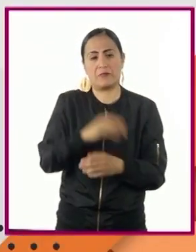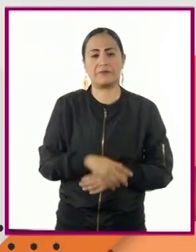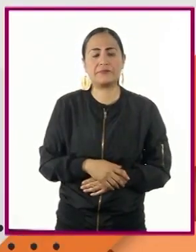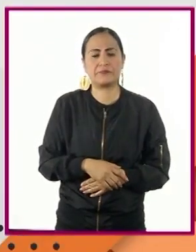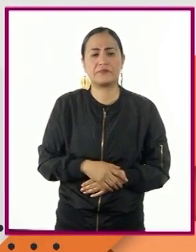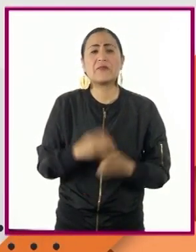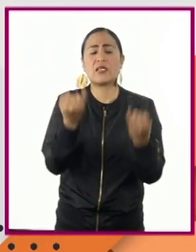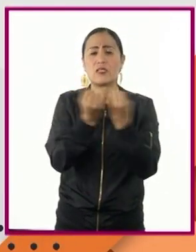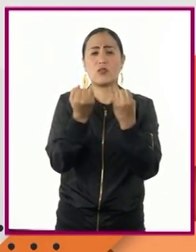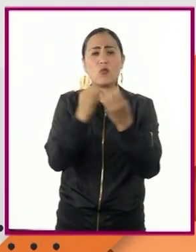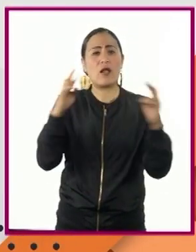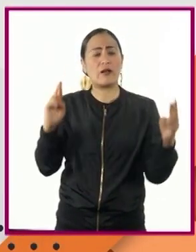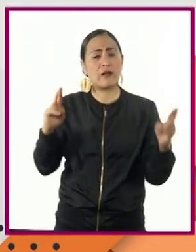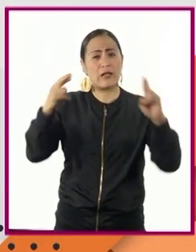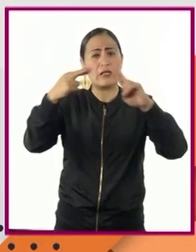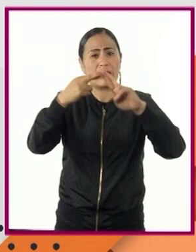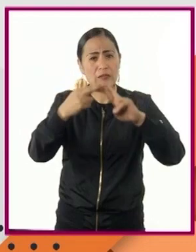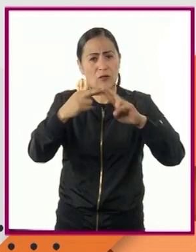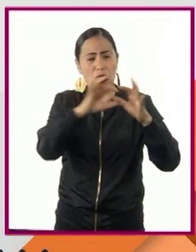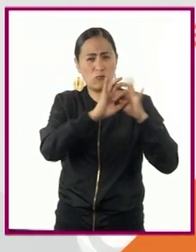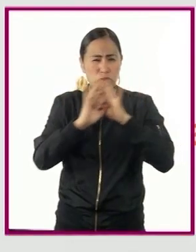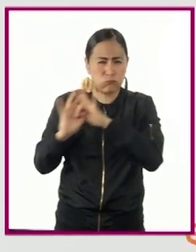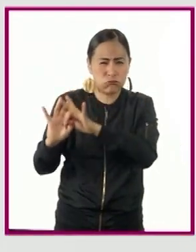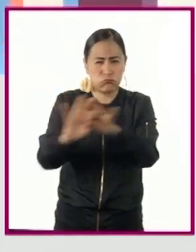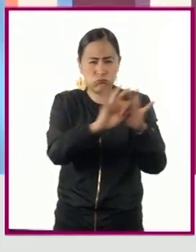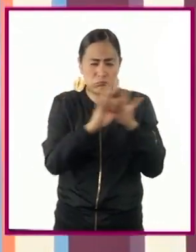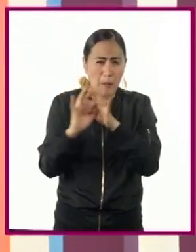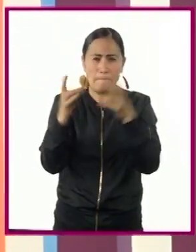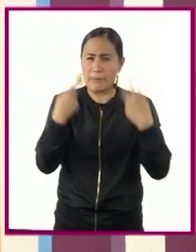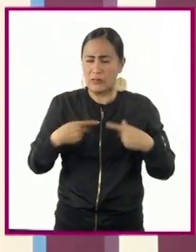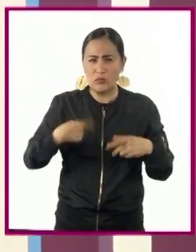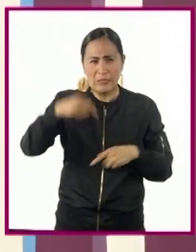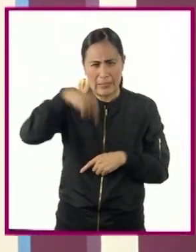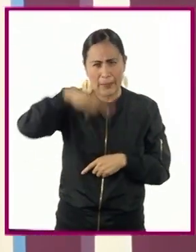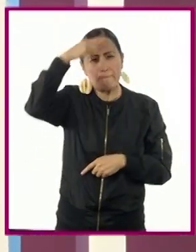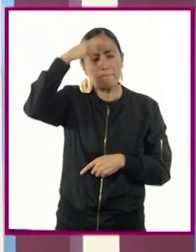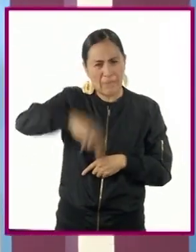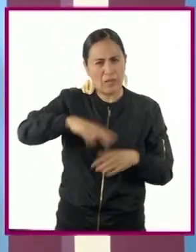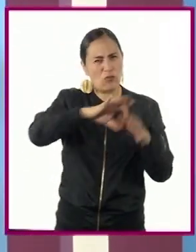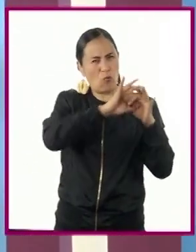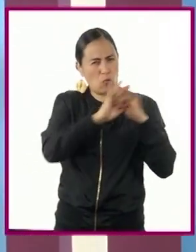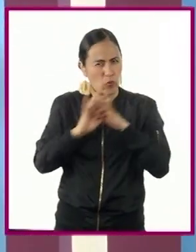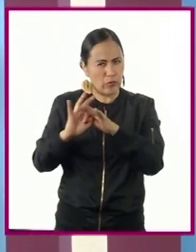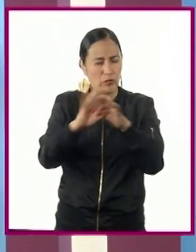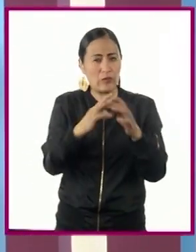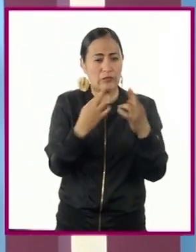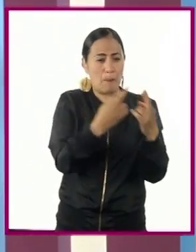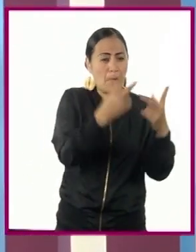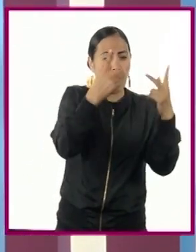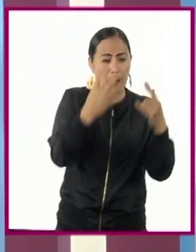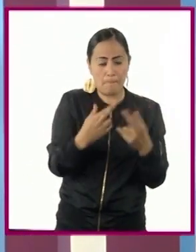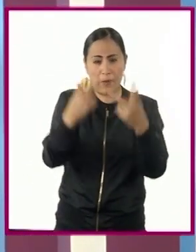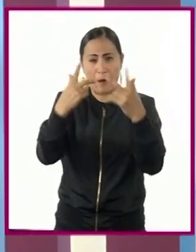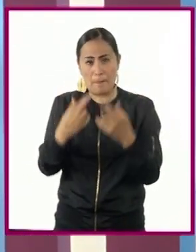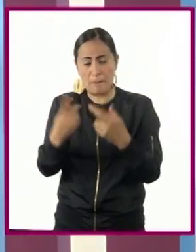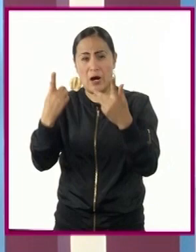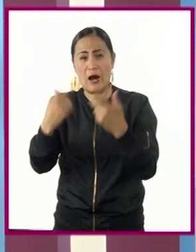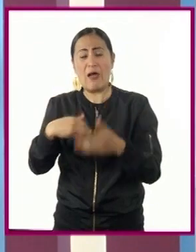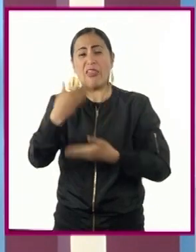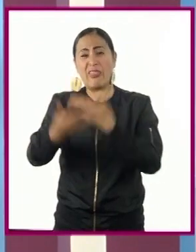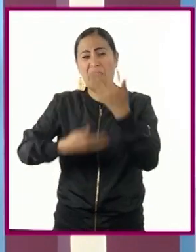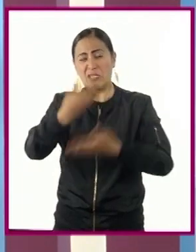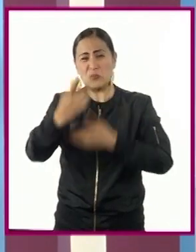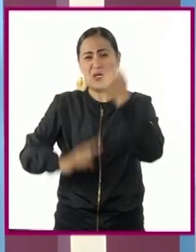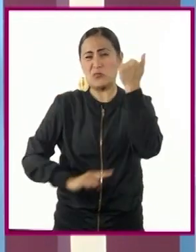religión era el único lazo que unía a la totalidad de los mexicanos y que romperlo provocaría mayores males que los que se habían experimentado en